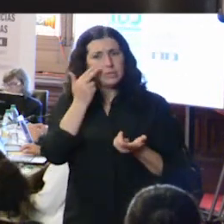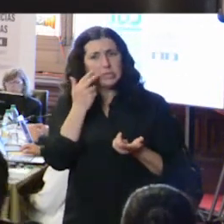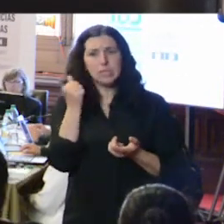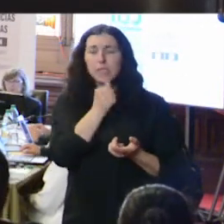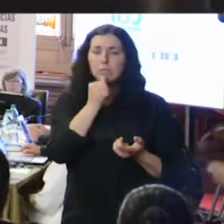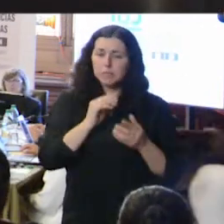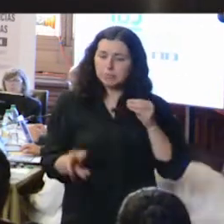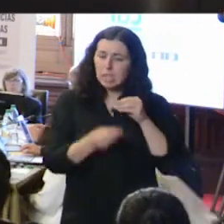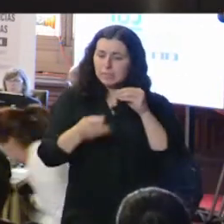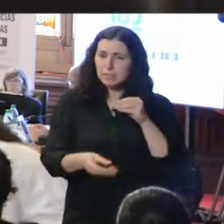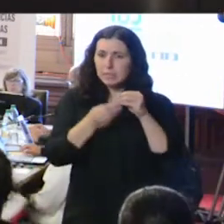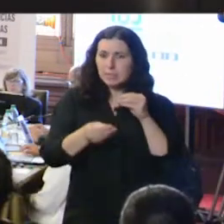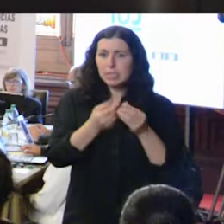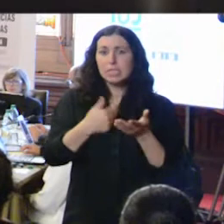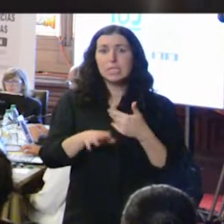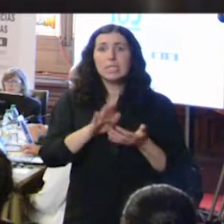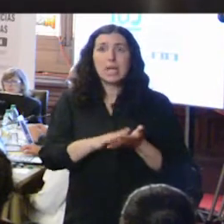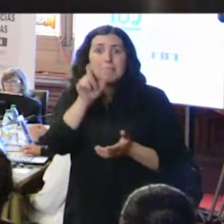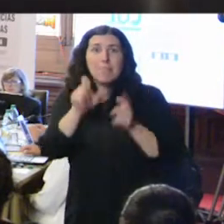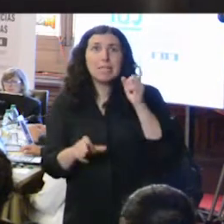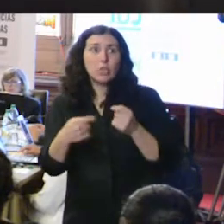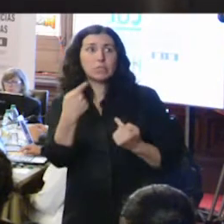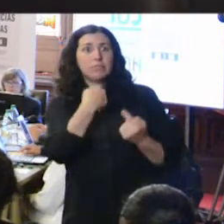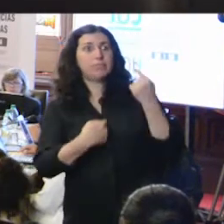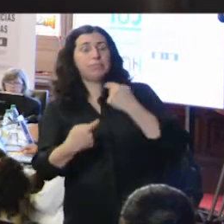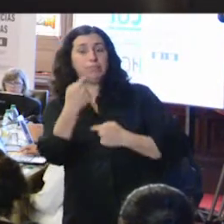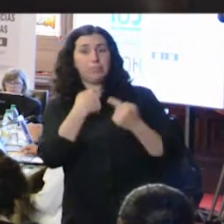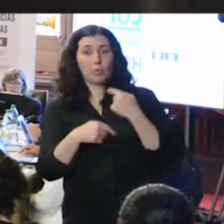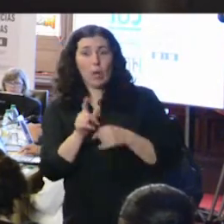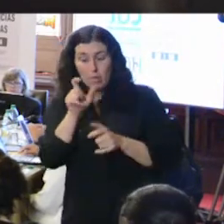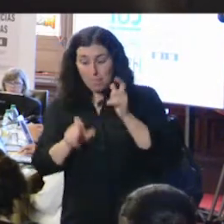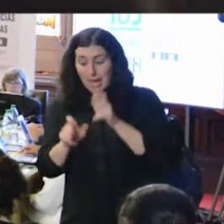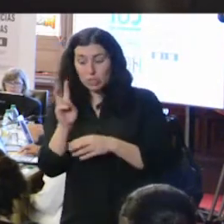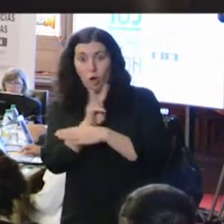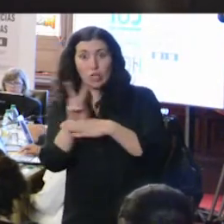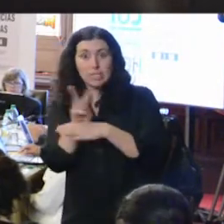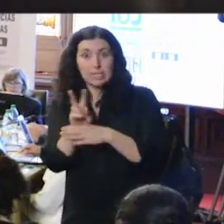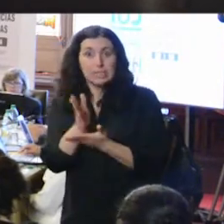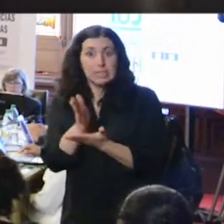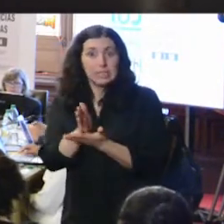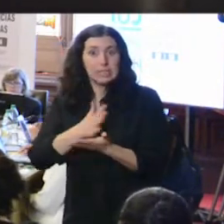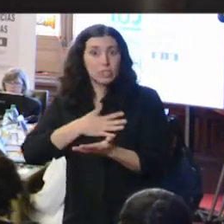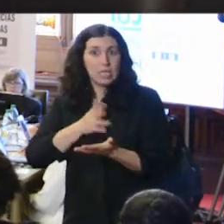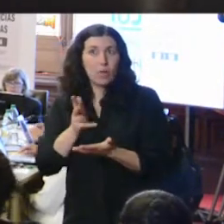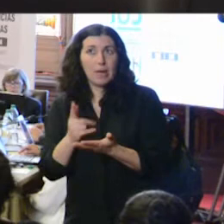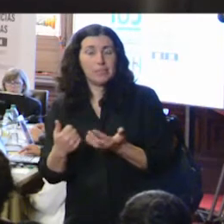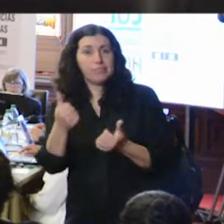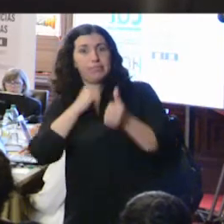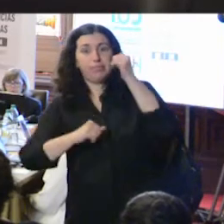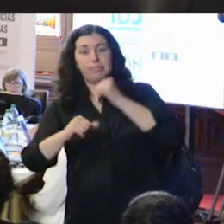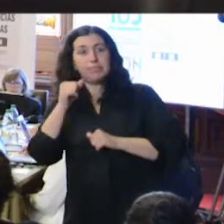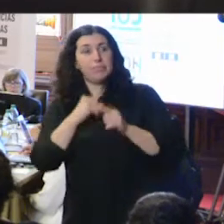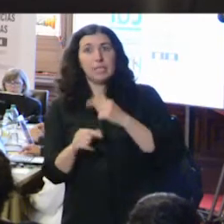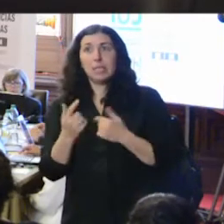es frecuente que cuando son víctimas, defensoras y defensores de actos de violencia, pues no avanzan